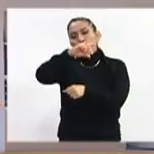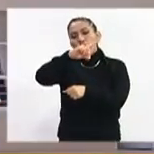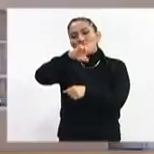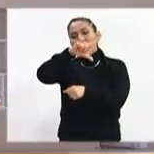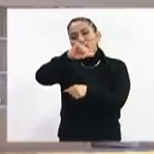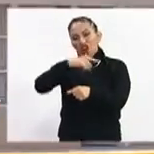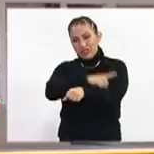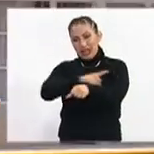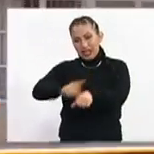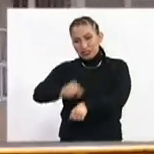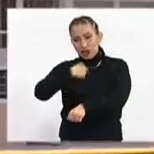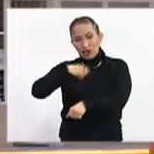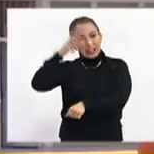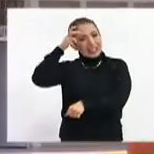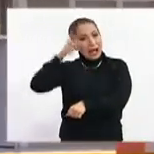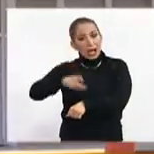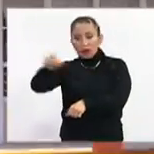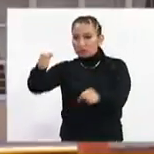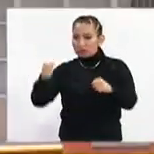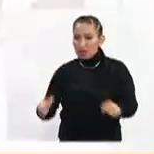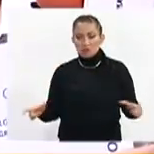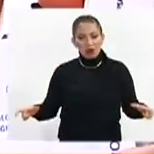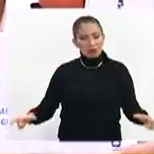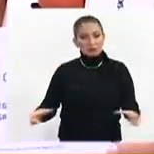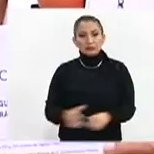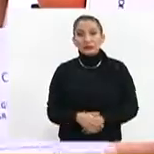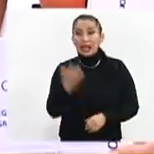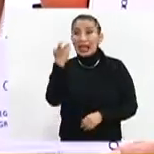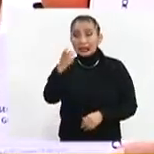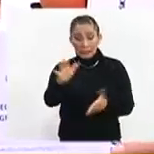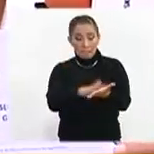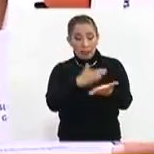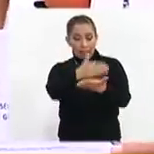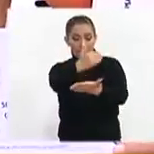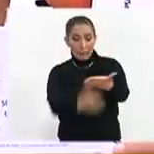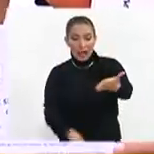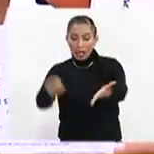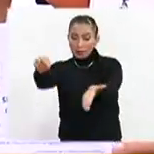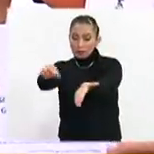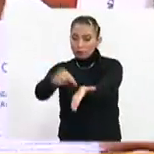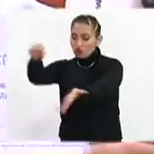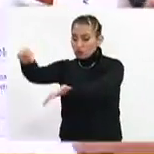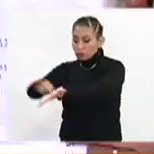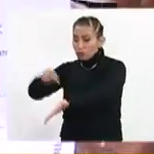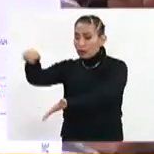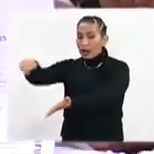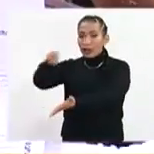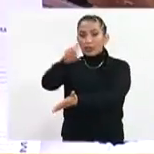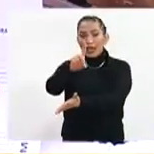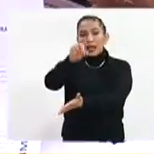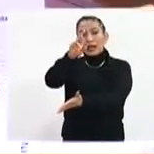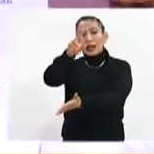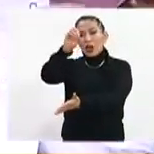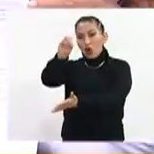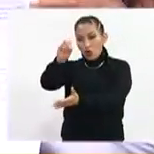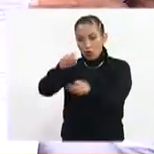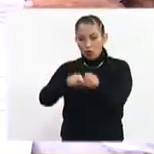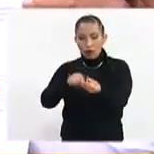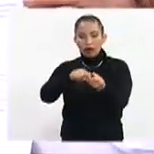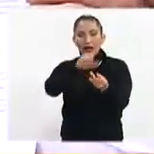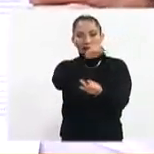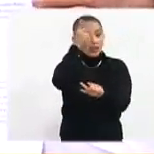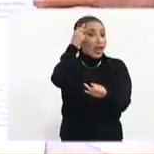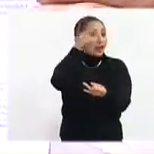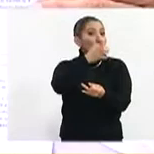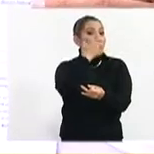ubicada en la delegación Miguel Hidalgo, es segura. Con este papel firmado por el DRO y por